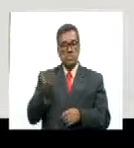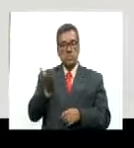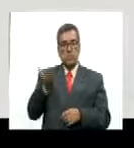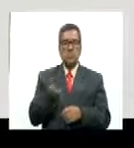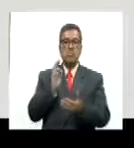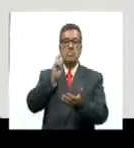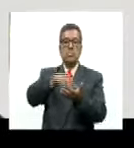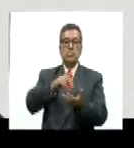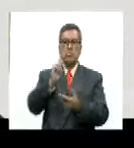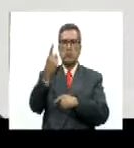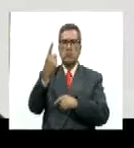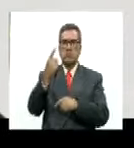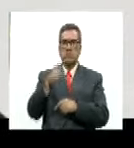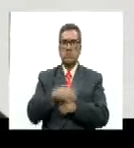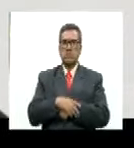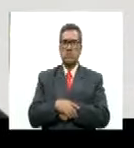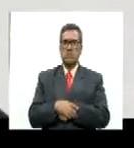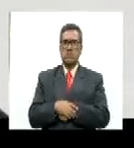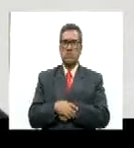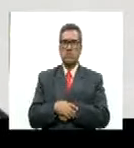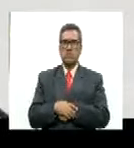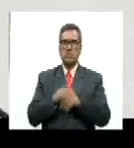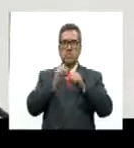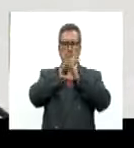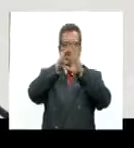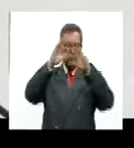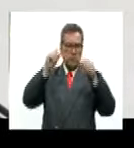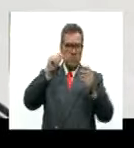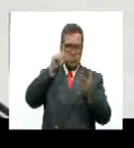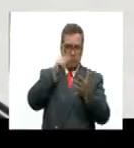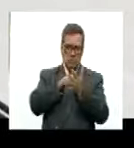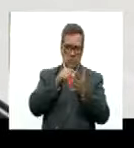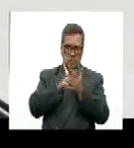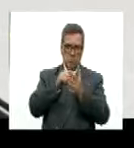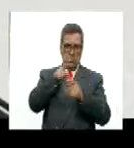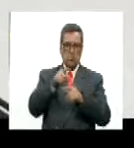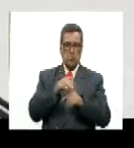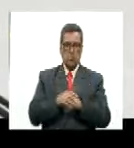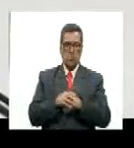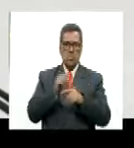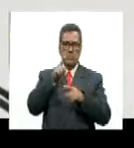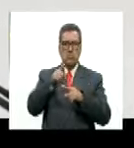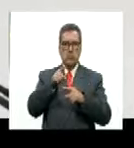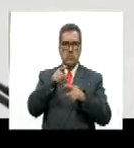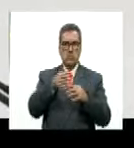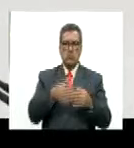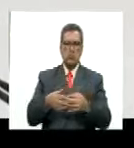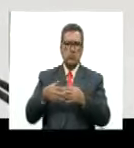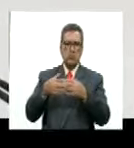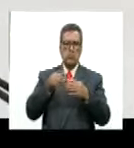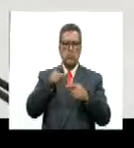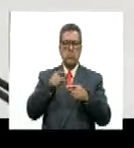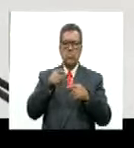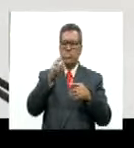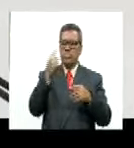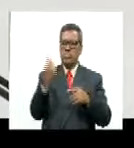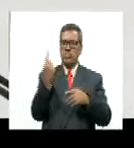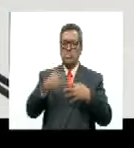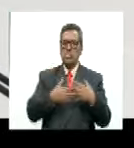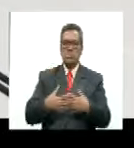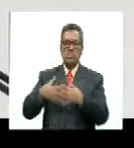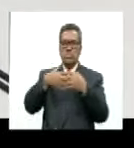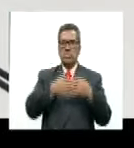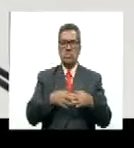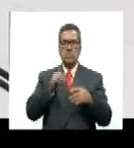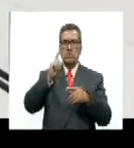asistir, primero, para aclarar los puntos en contra de este imperio. No es solamente Estados Unidos el